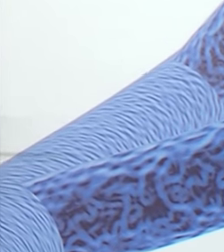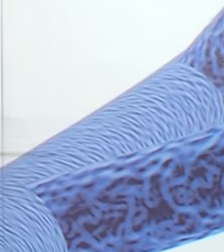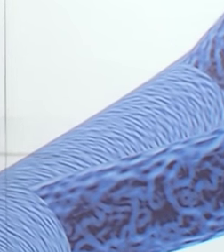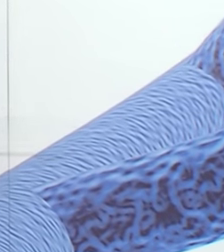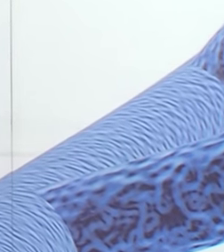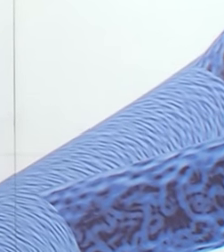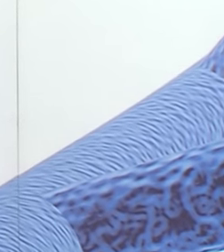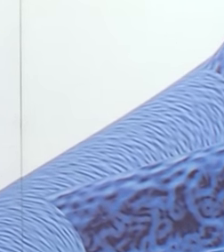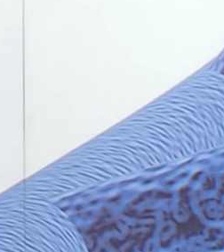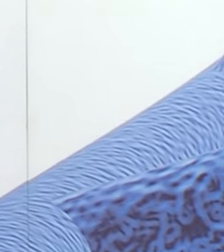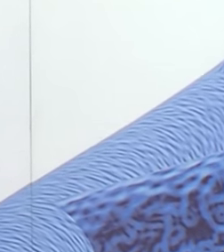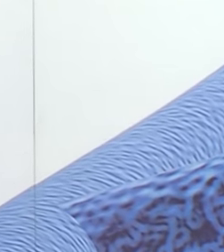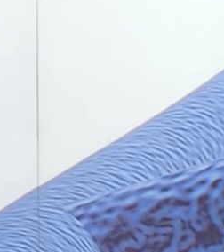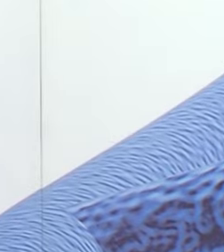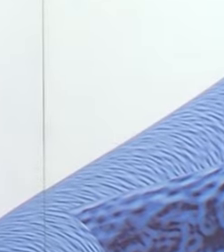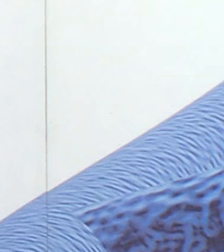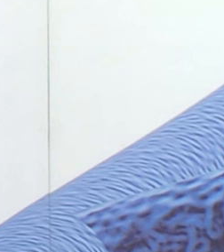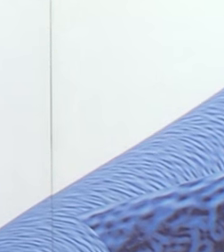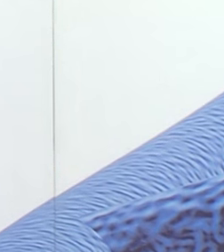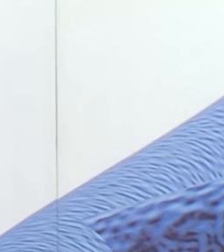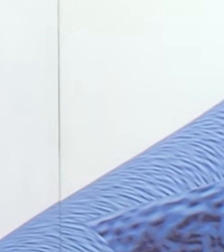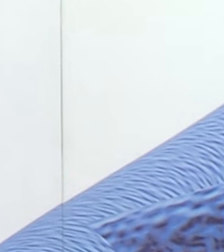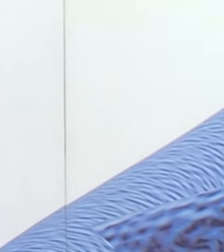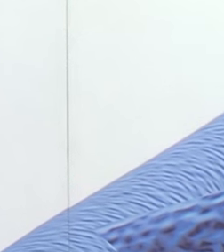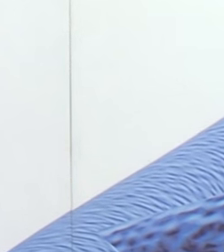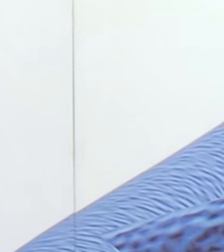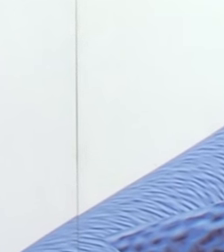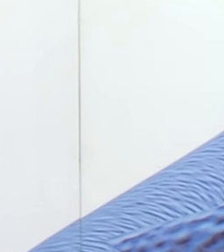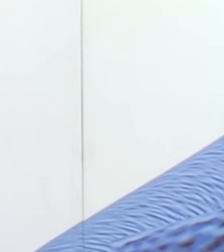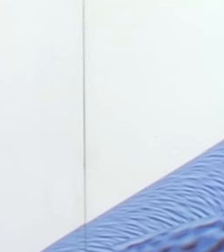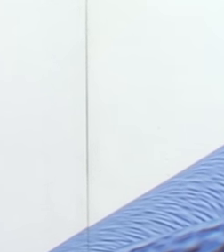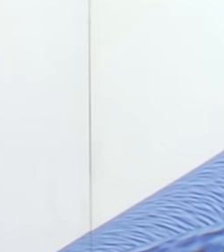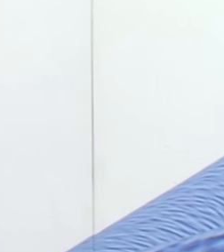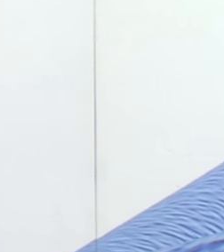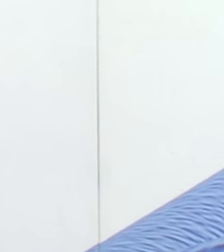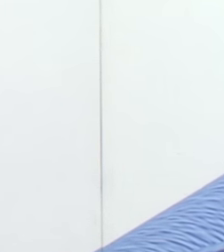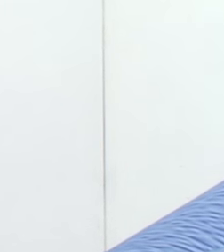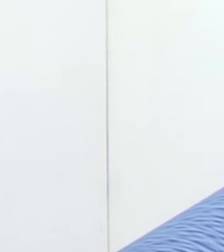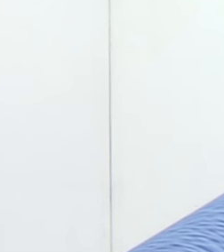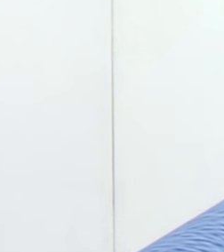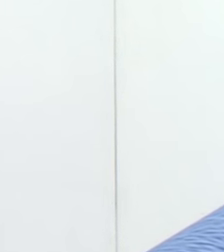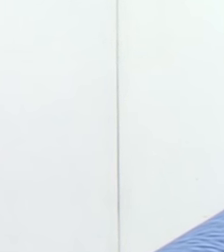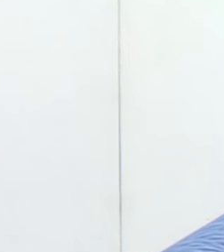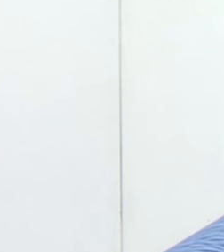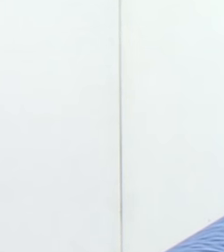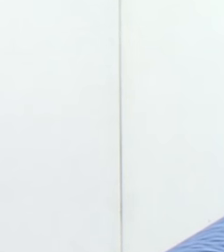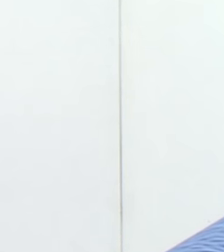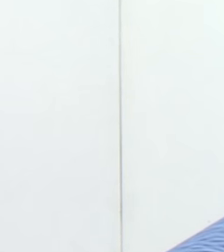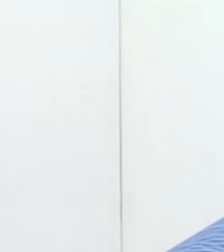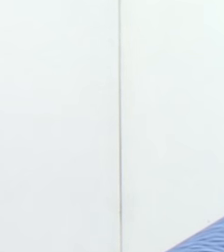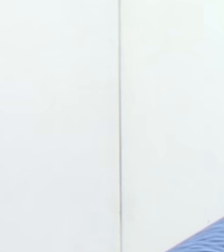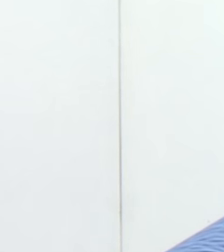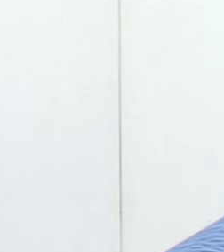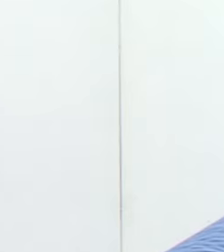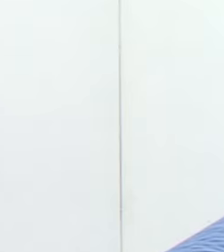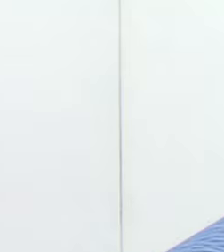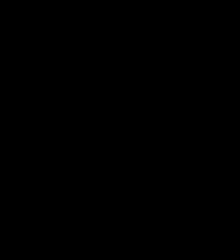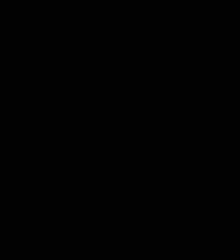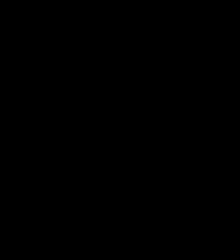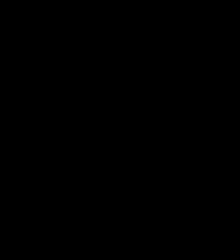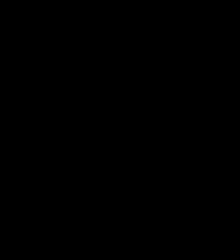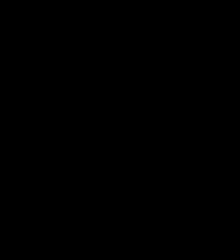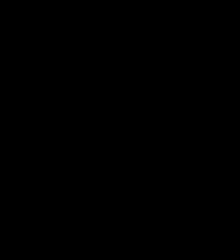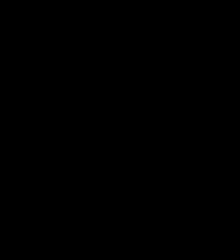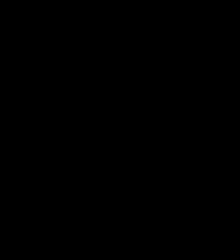Universidad de Costa Rica para lo cual los invito y las invito a que veamos una cápsula de información importante ya